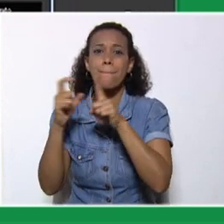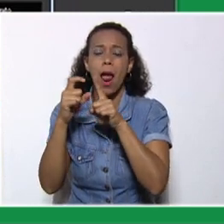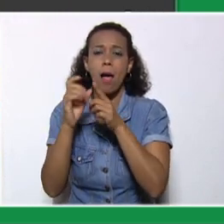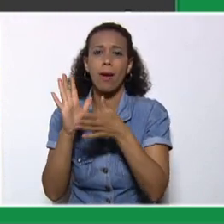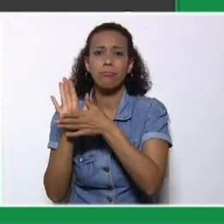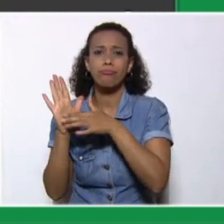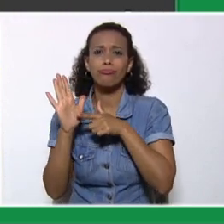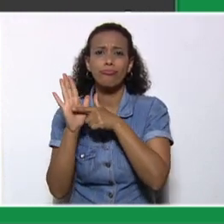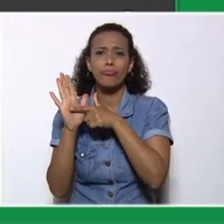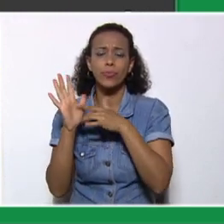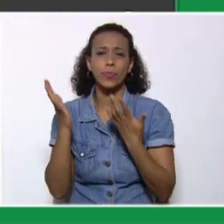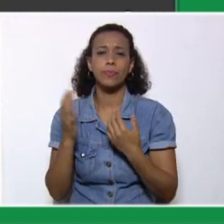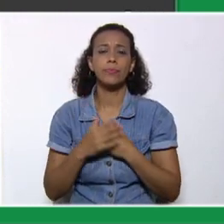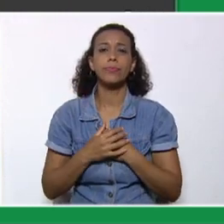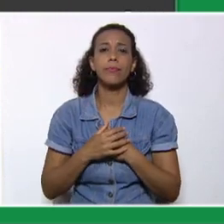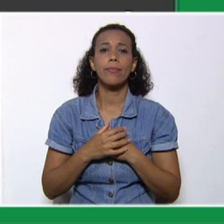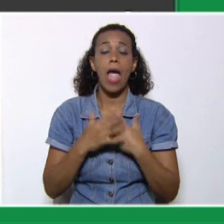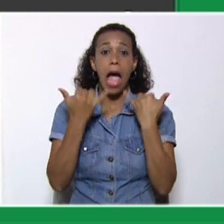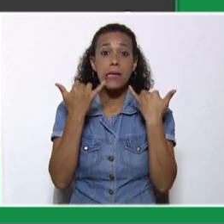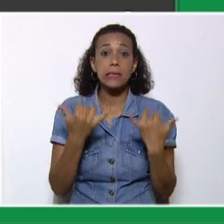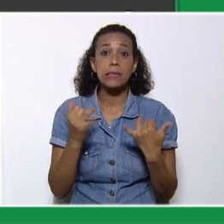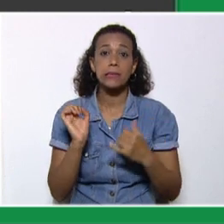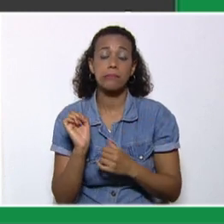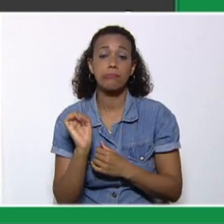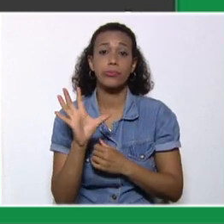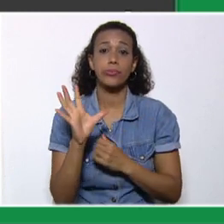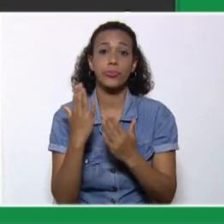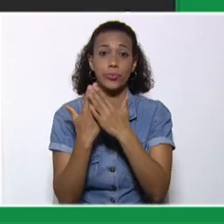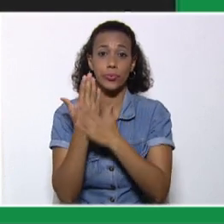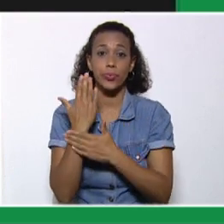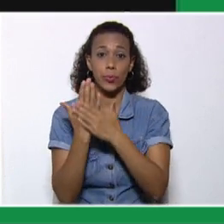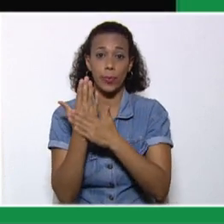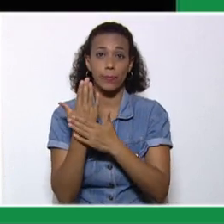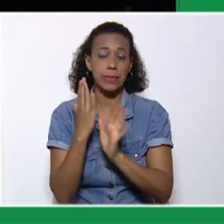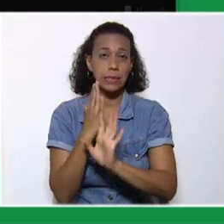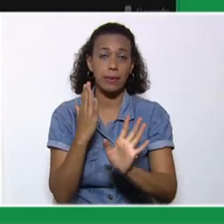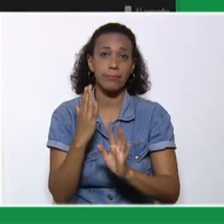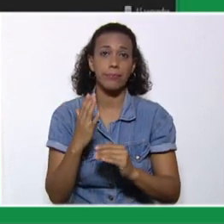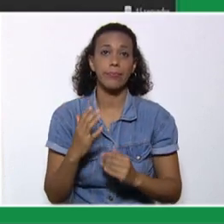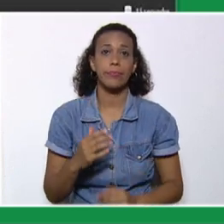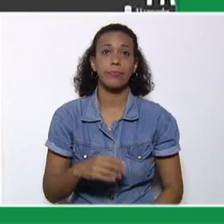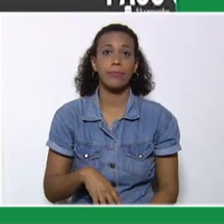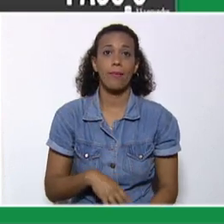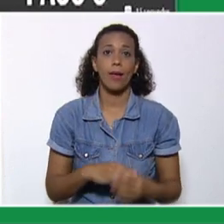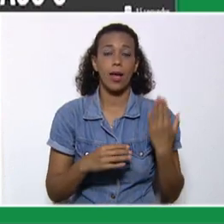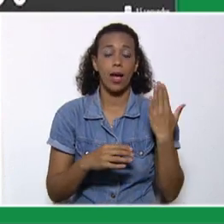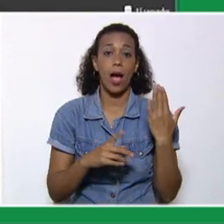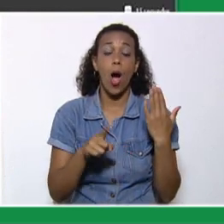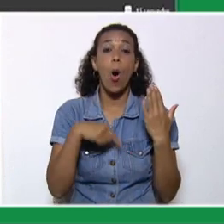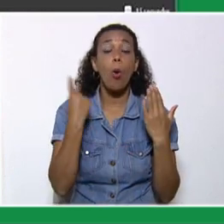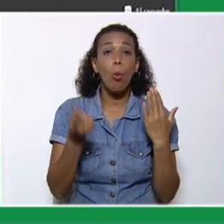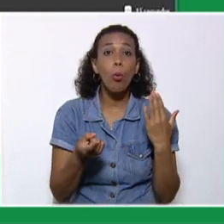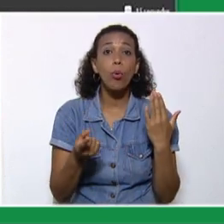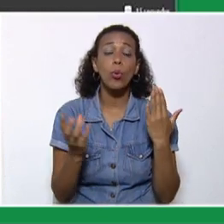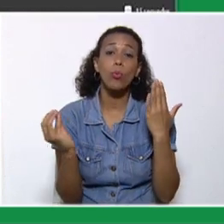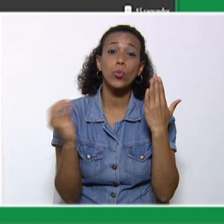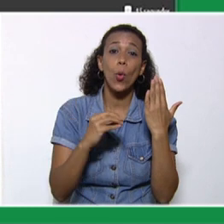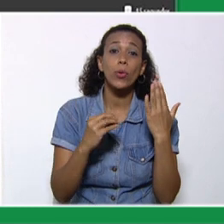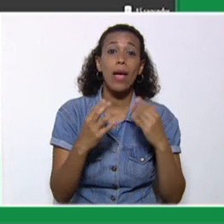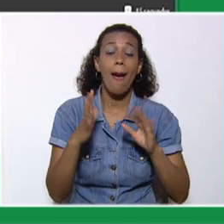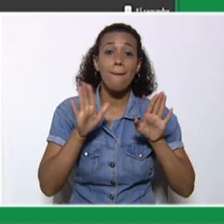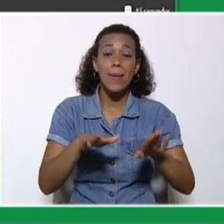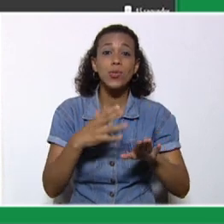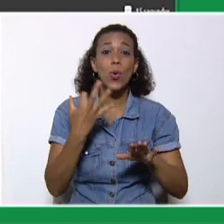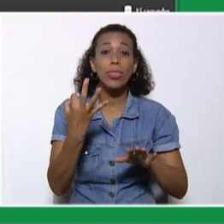guardar y aparece de manera inmediata en el fichero. Ya con nuestro recurso en el fichero y el